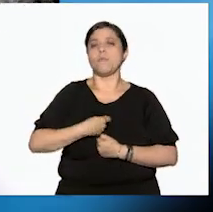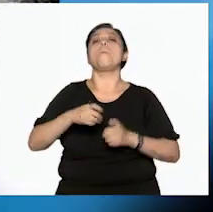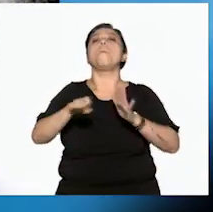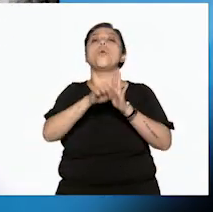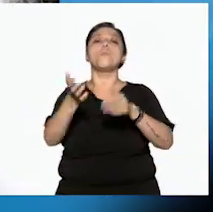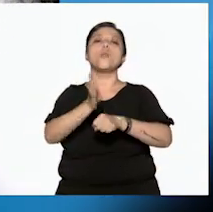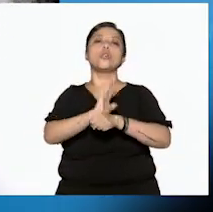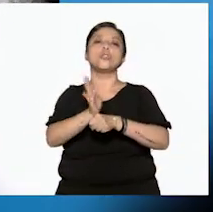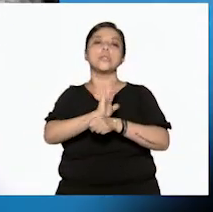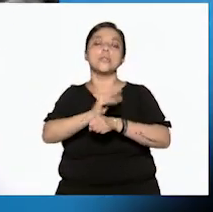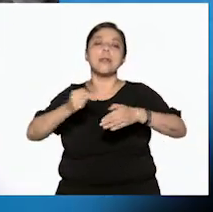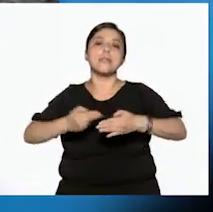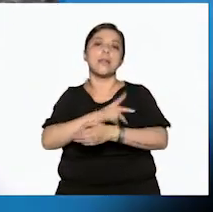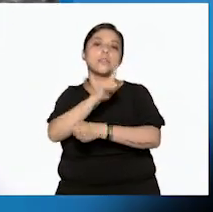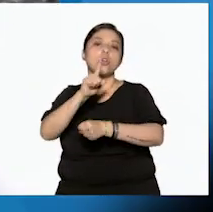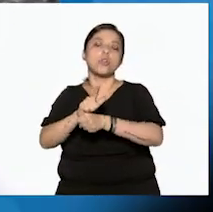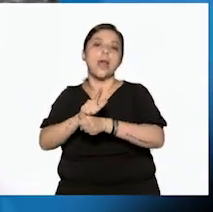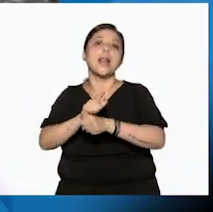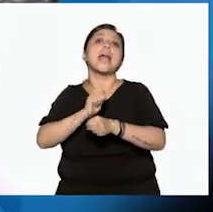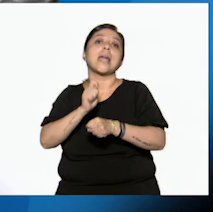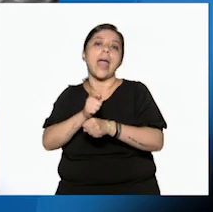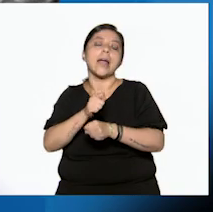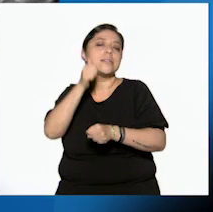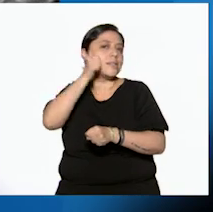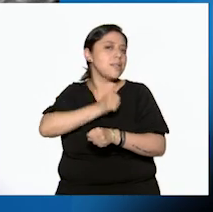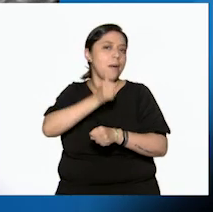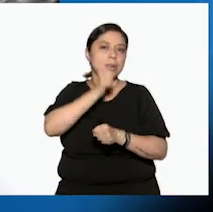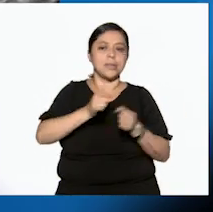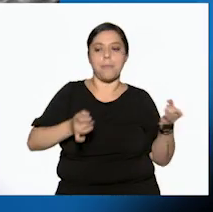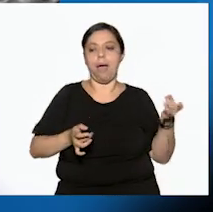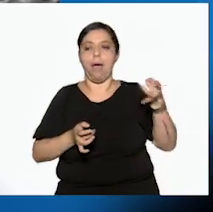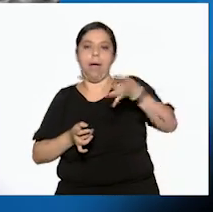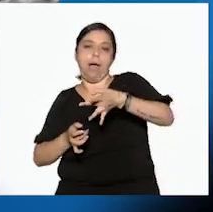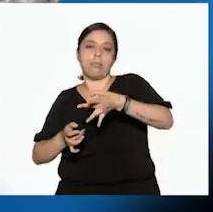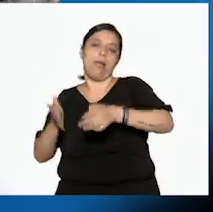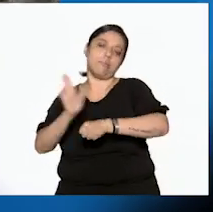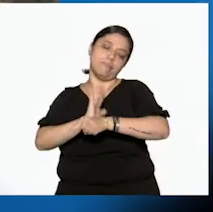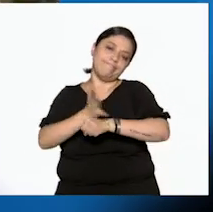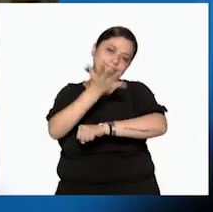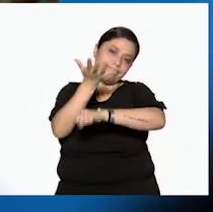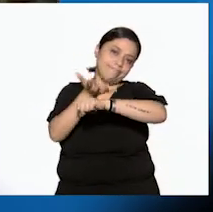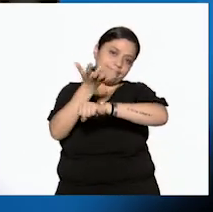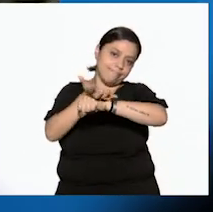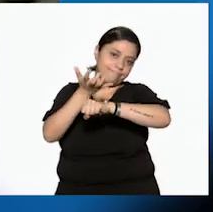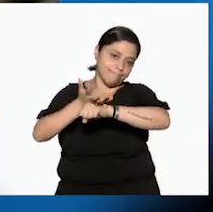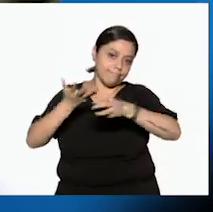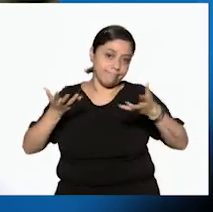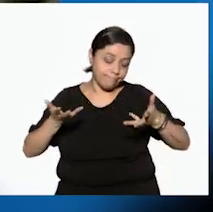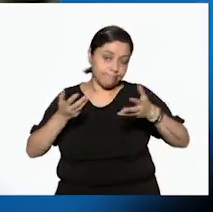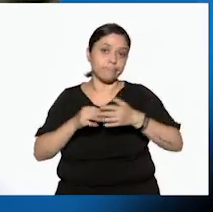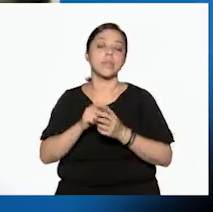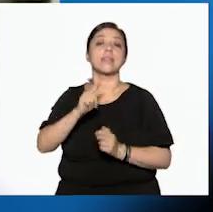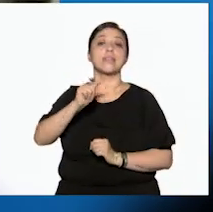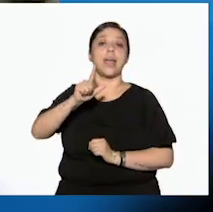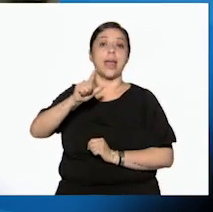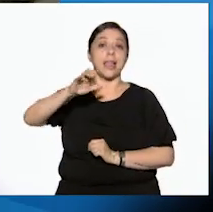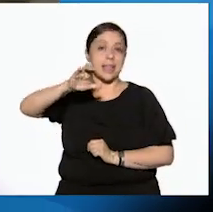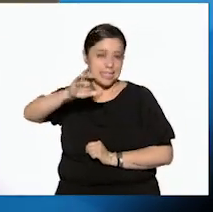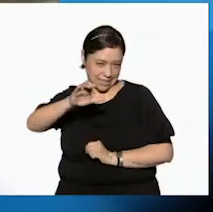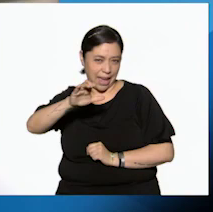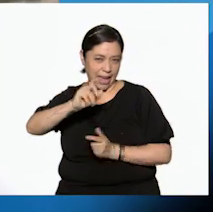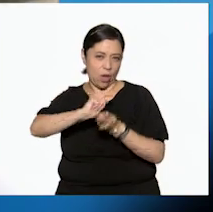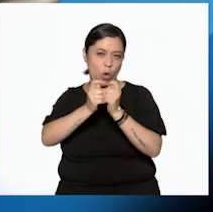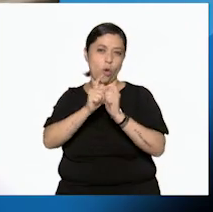nacional, casi siempre avasallado por el cine hollywoodense. El TLC, o NAFTA, por sus siglas en